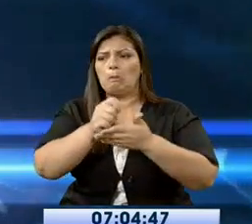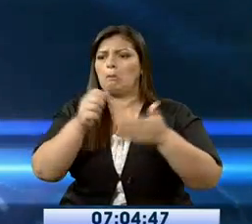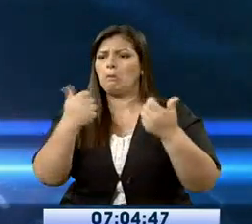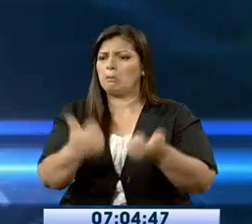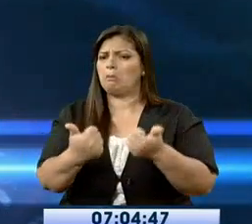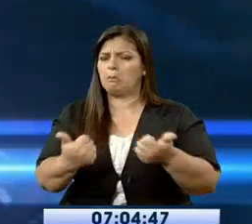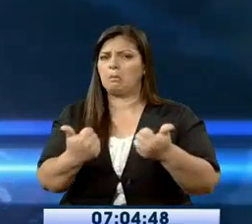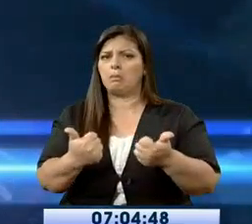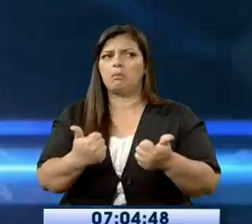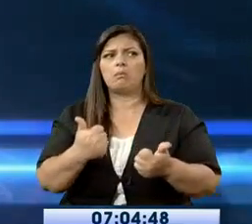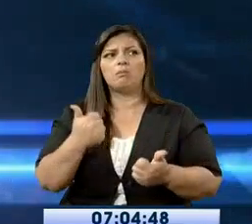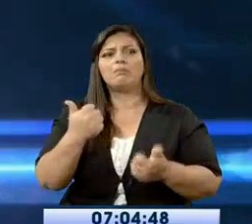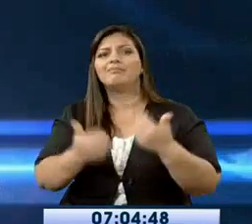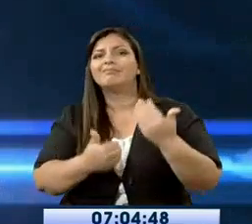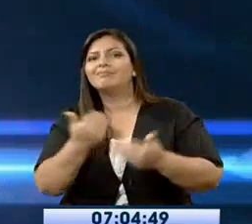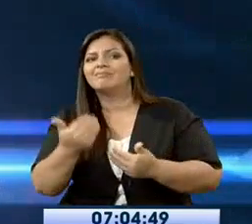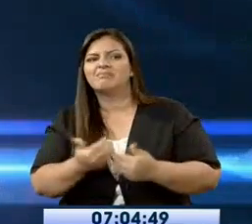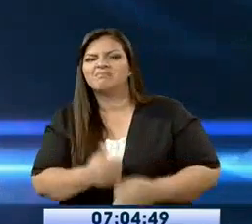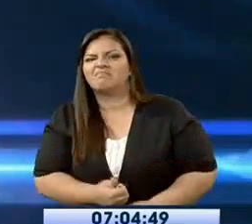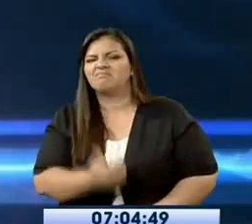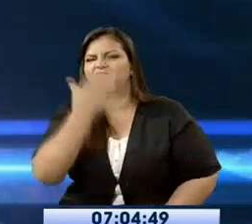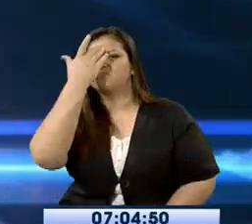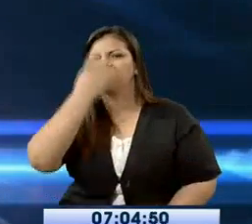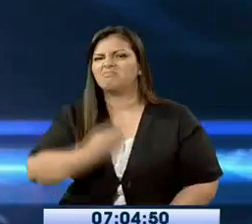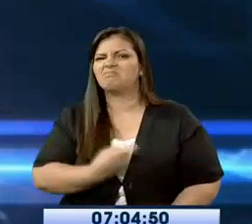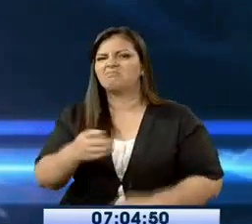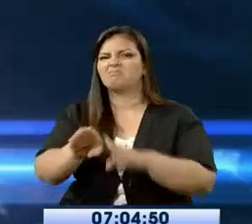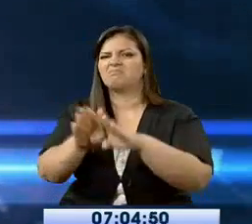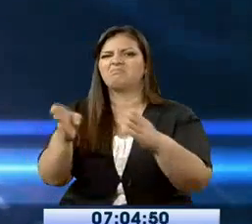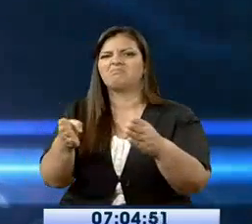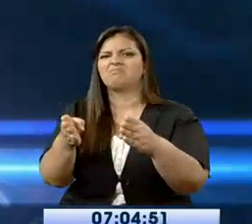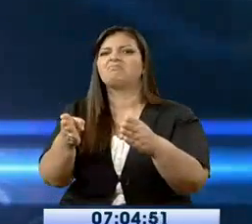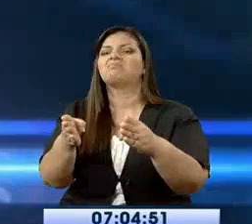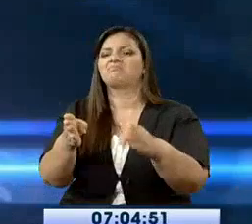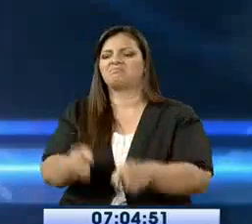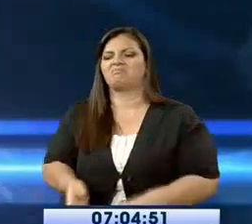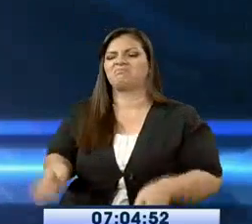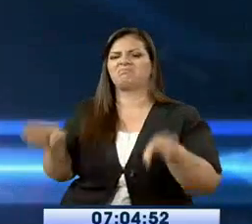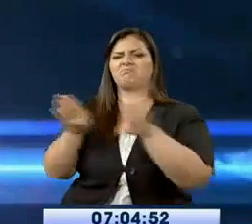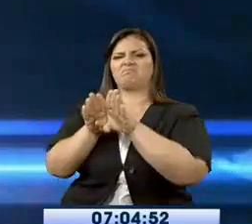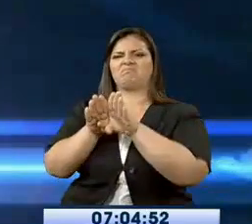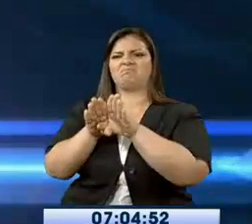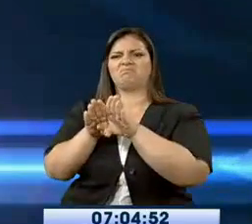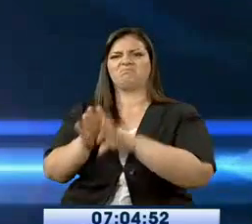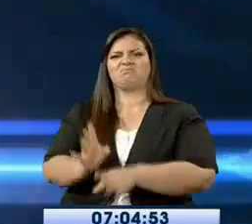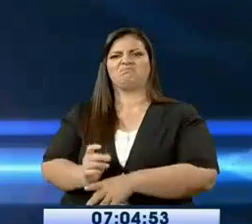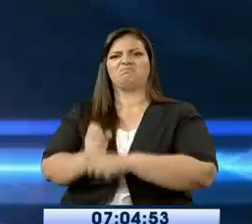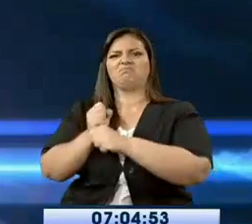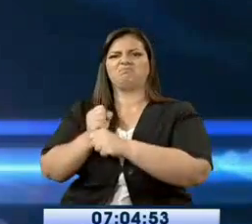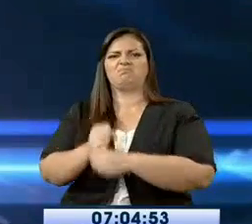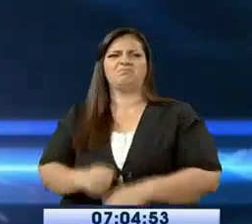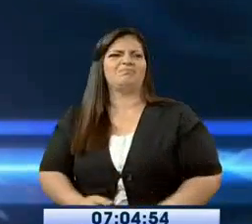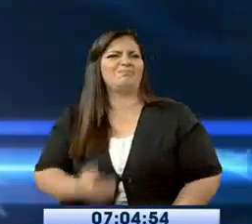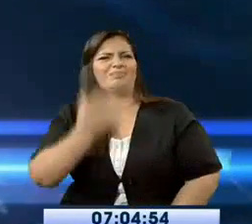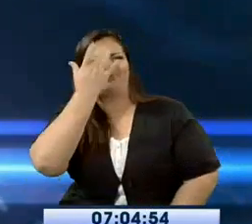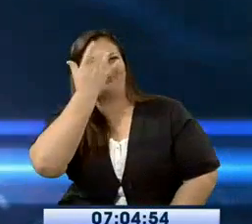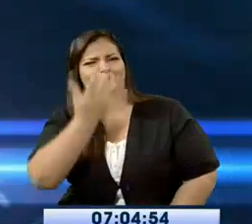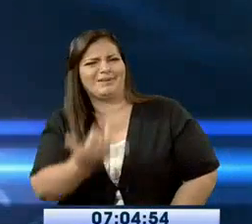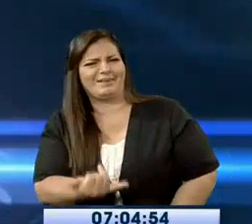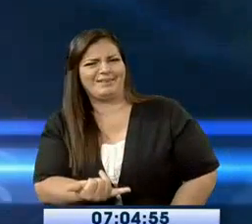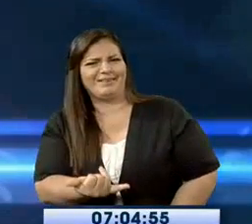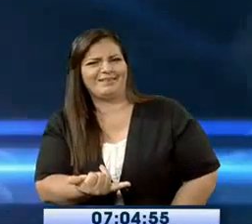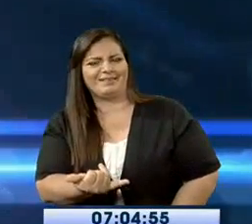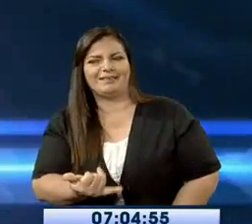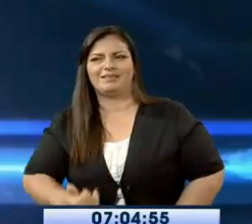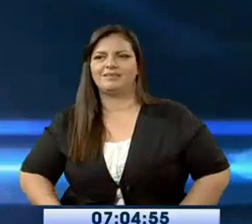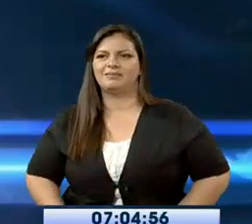de la felicidad, automáticamente... ¡Devuelven mis 5 centavos! Automáticamente es cerrado y con candado y cadenas. Claro, es